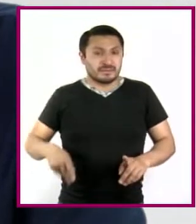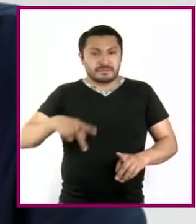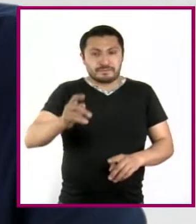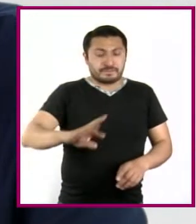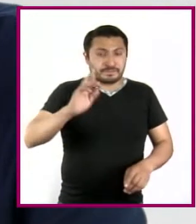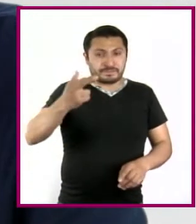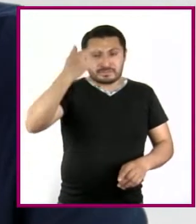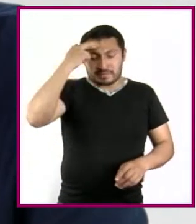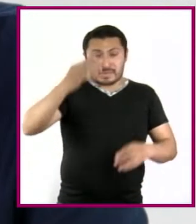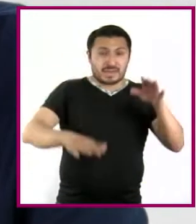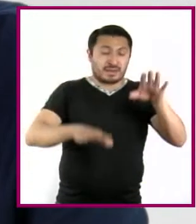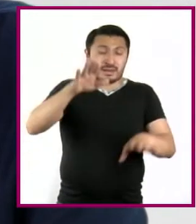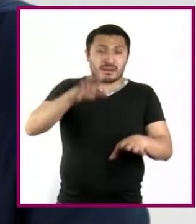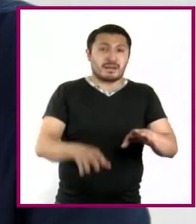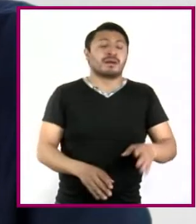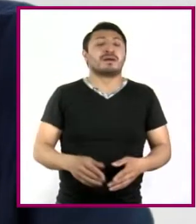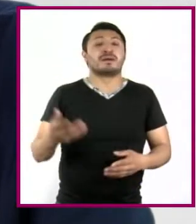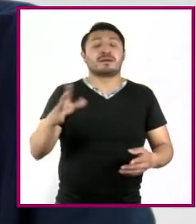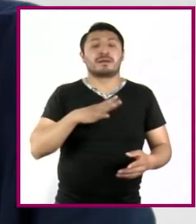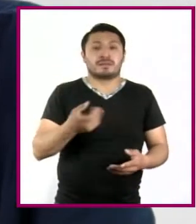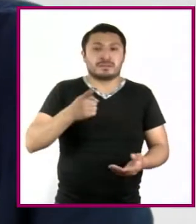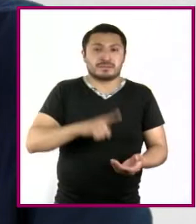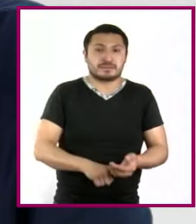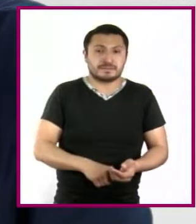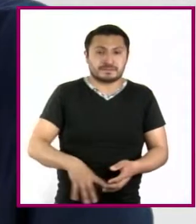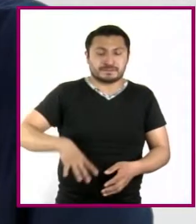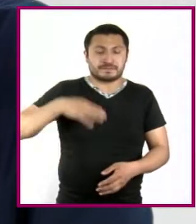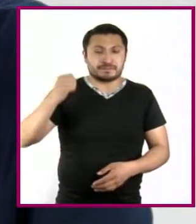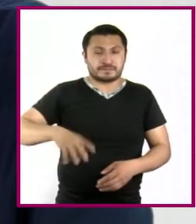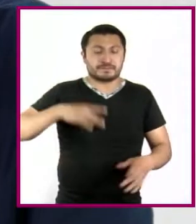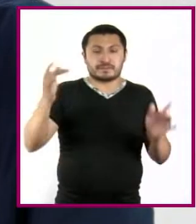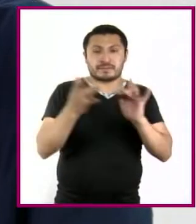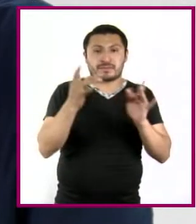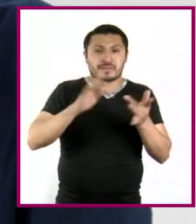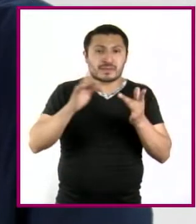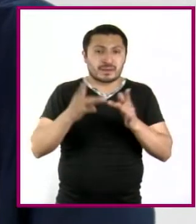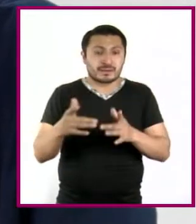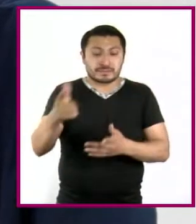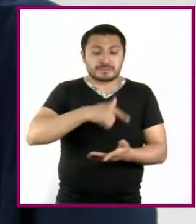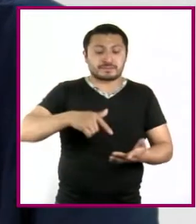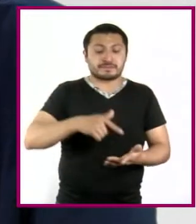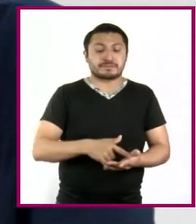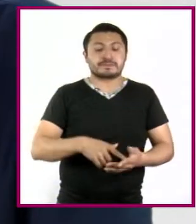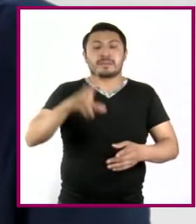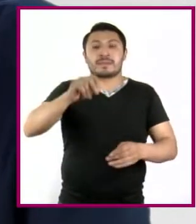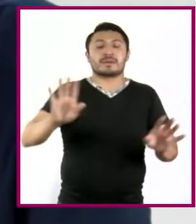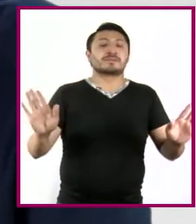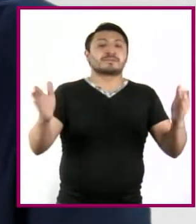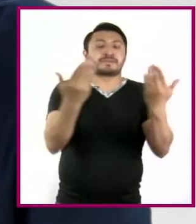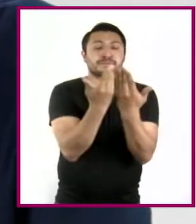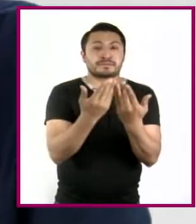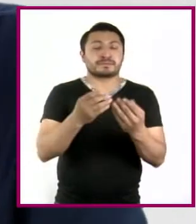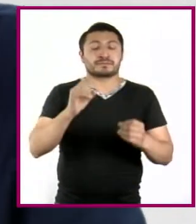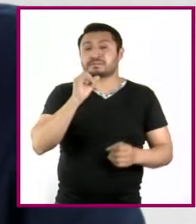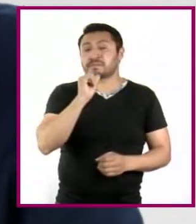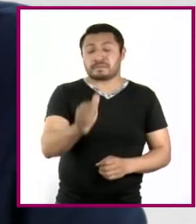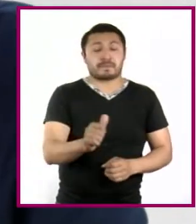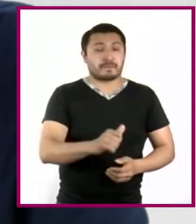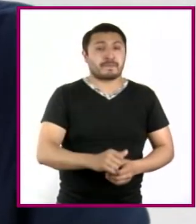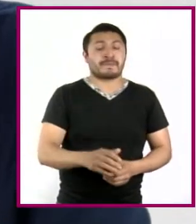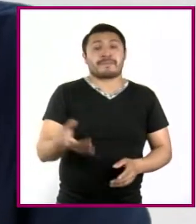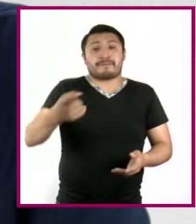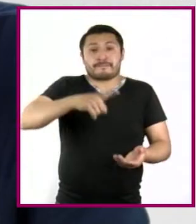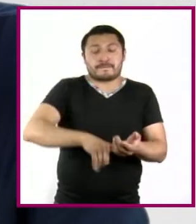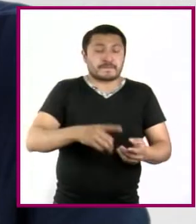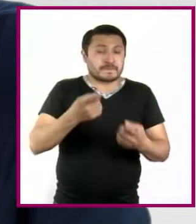de vista que muchas veces está acompañada por vigorosas conexiones entre estos espacios que no son cerrados ni herméticos. Son parte